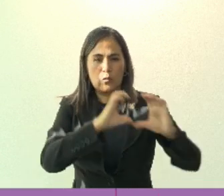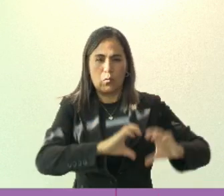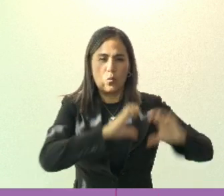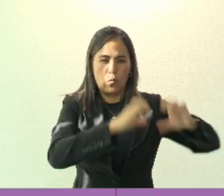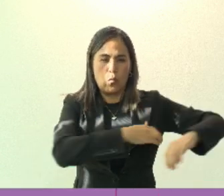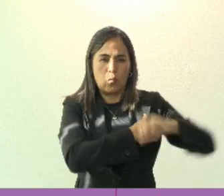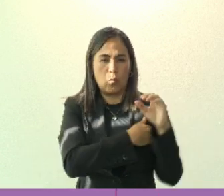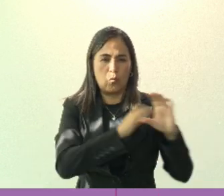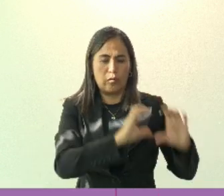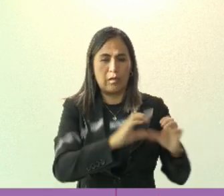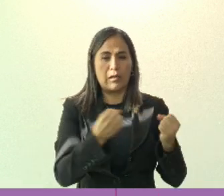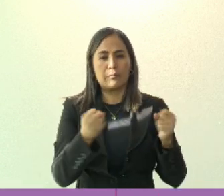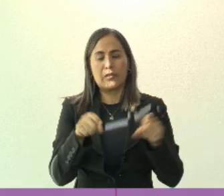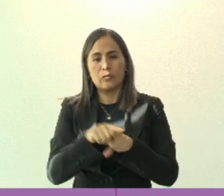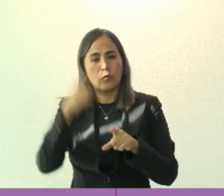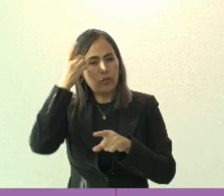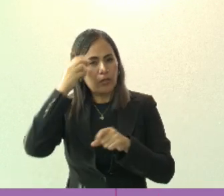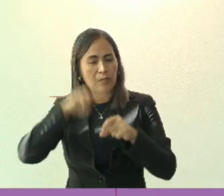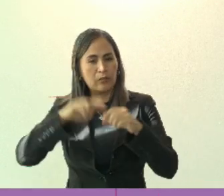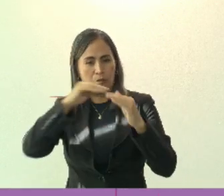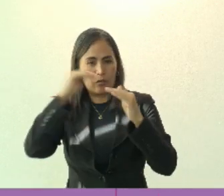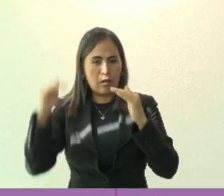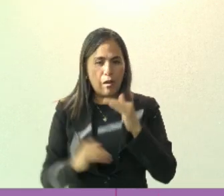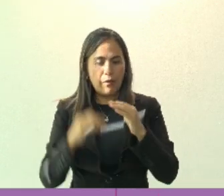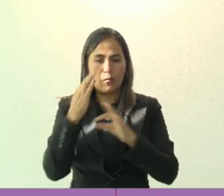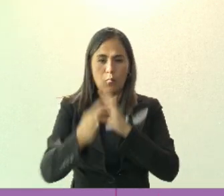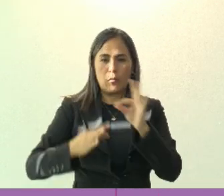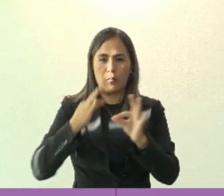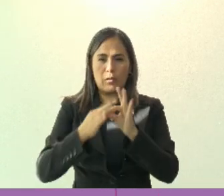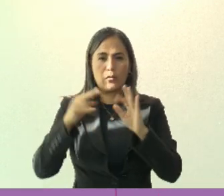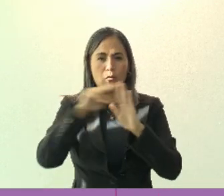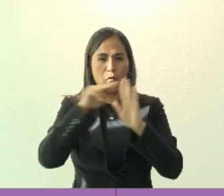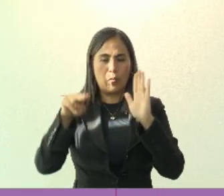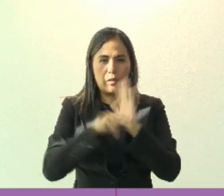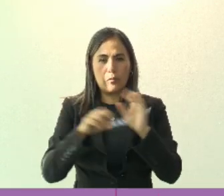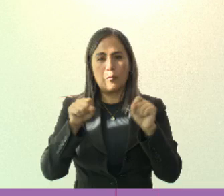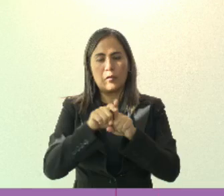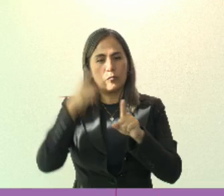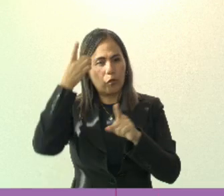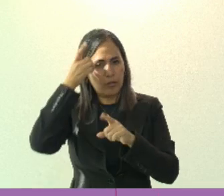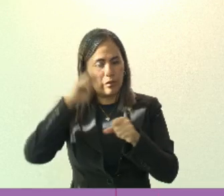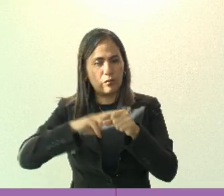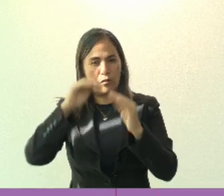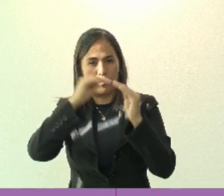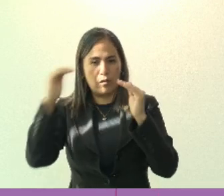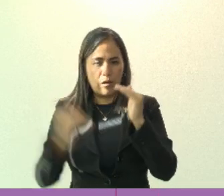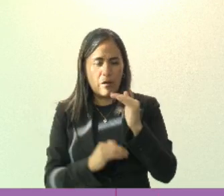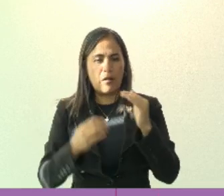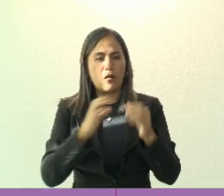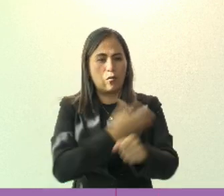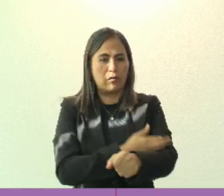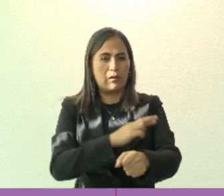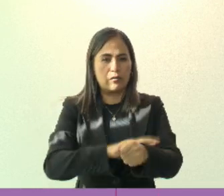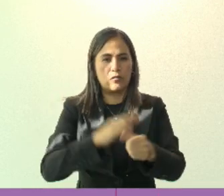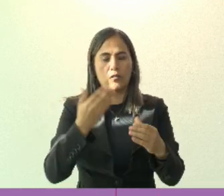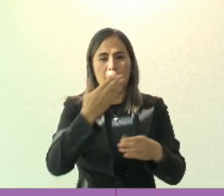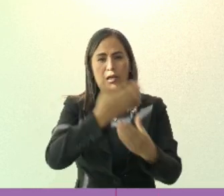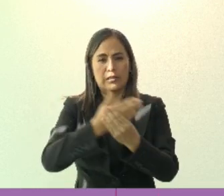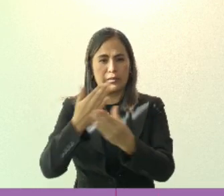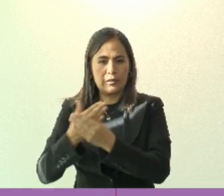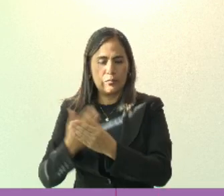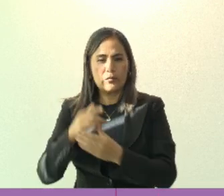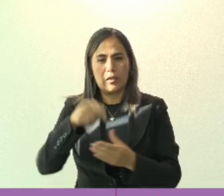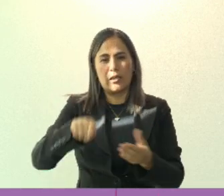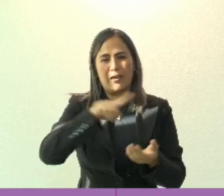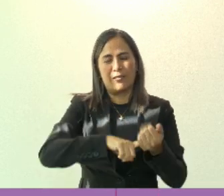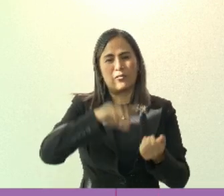También ha sido subdirectora de cumplimiento normativo y fue subdirectora de la coordinación de archivos en el Archivo General